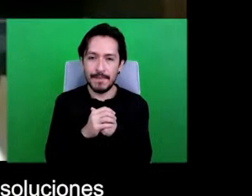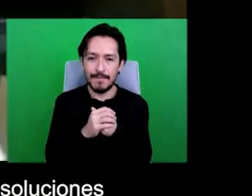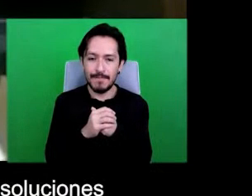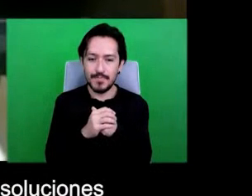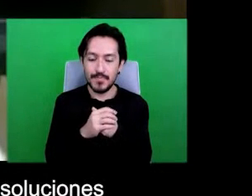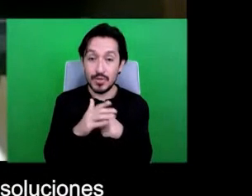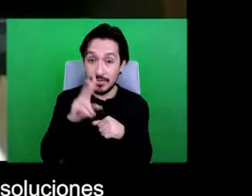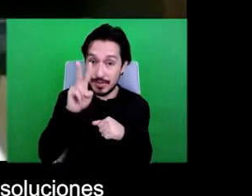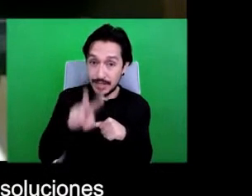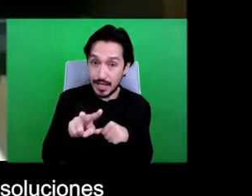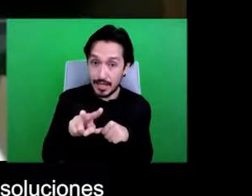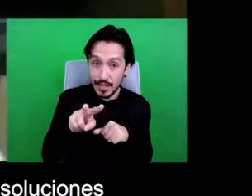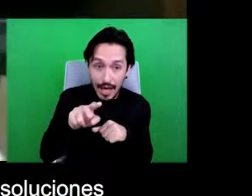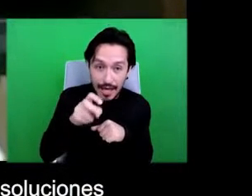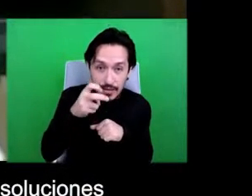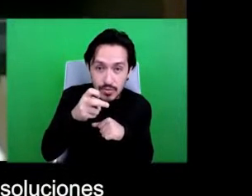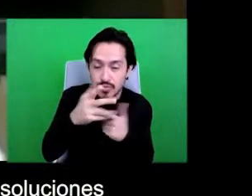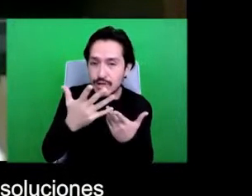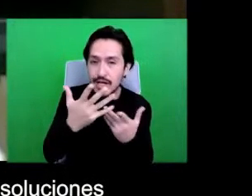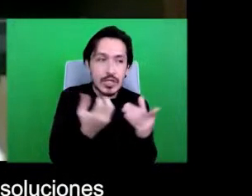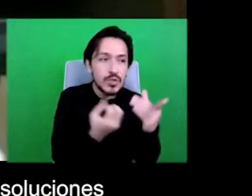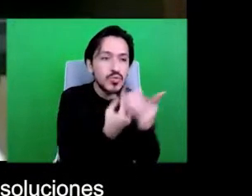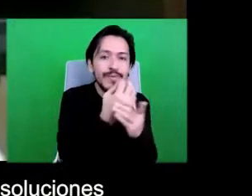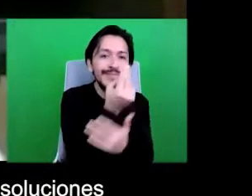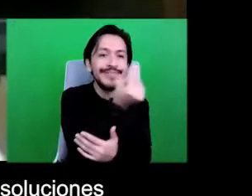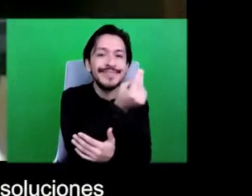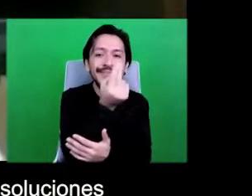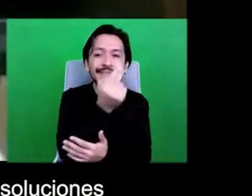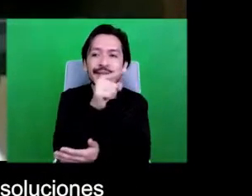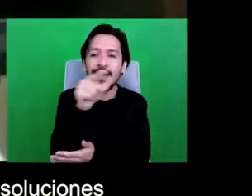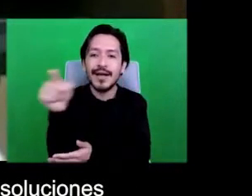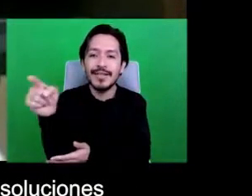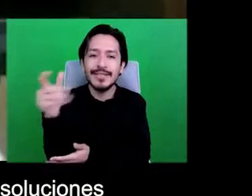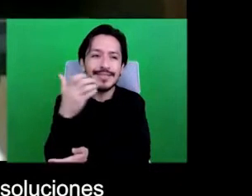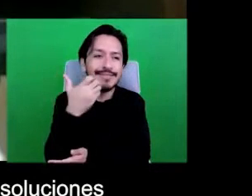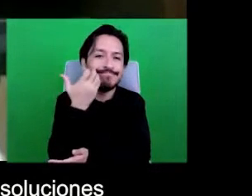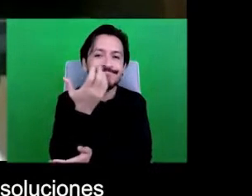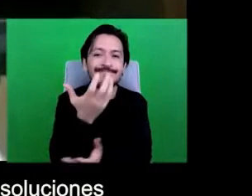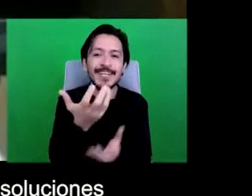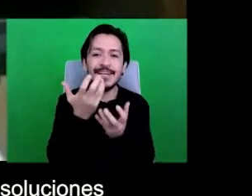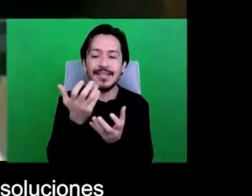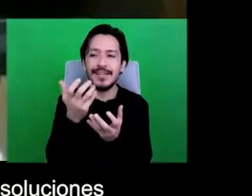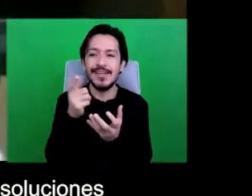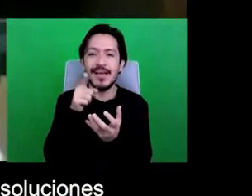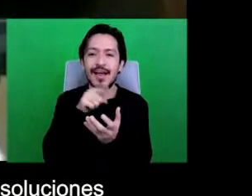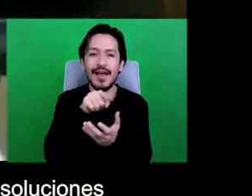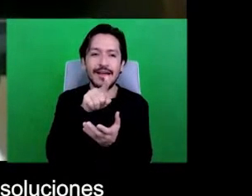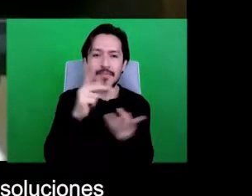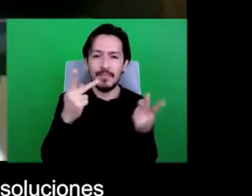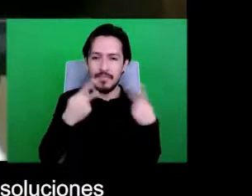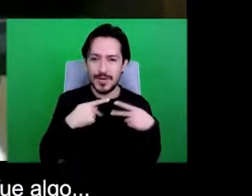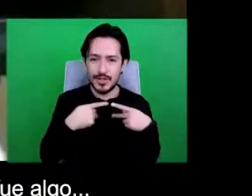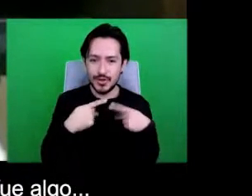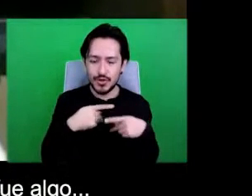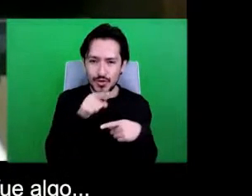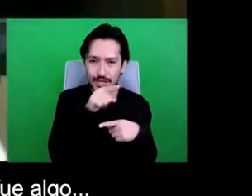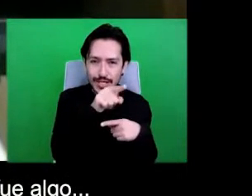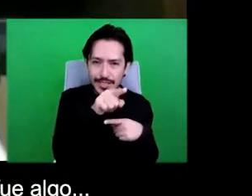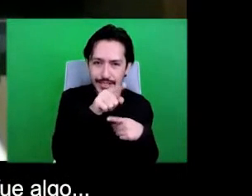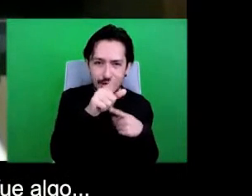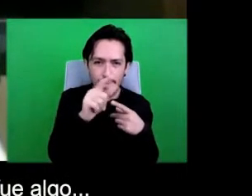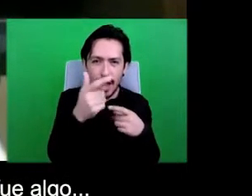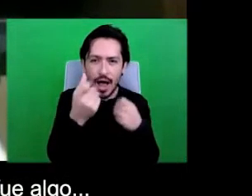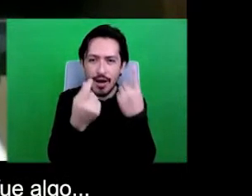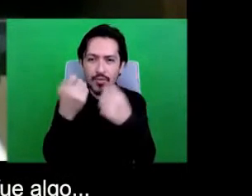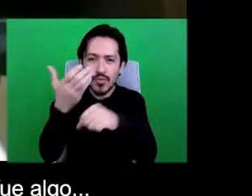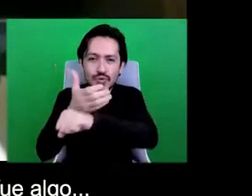necesidades, problemáticas, demandas, soluciones que plantearon muchos de los compañeros, que